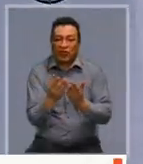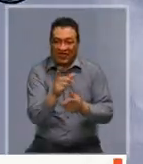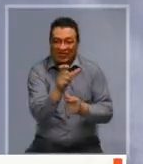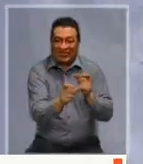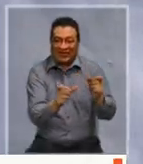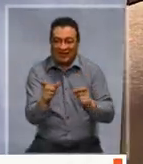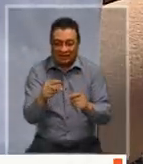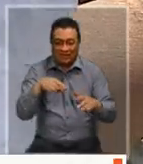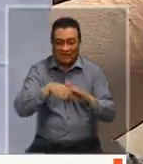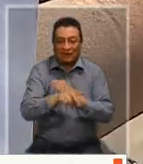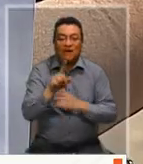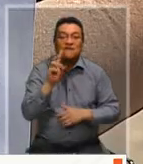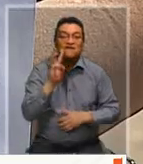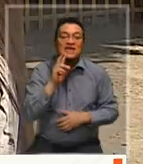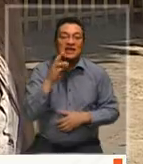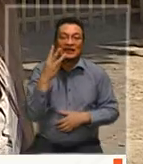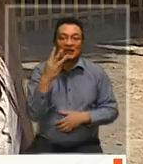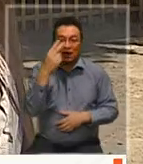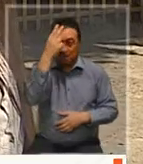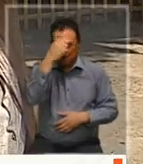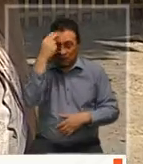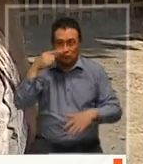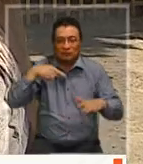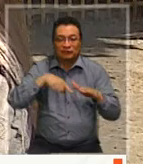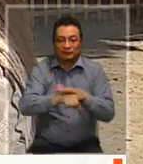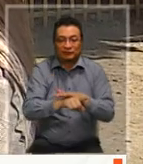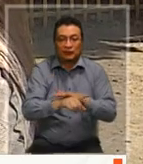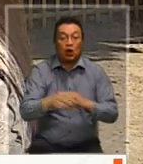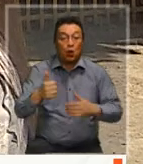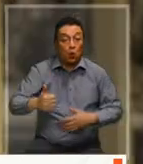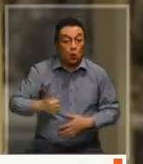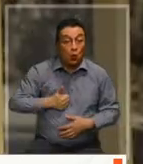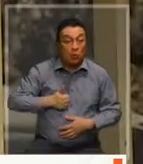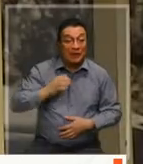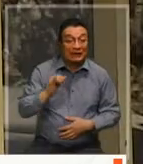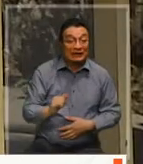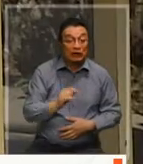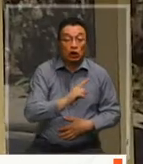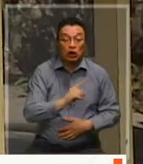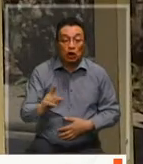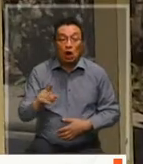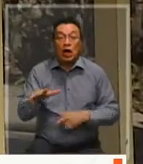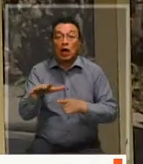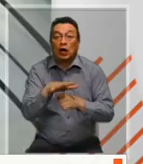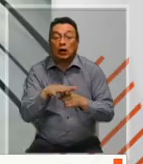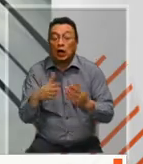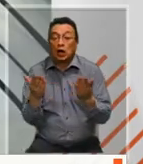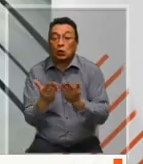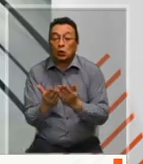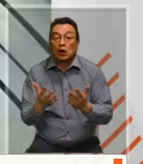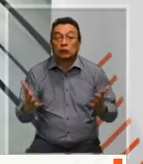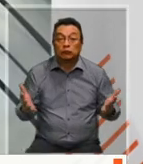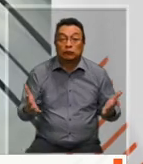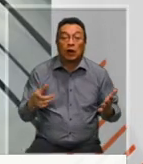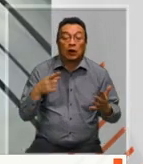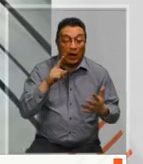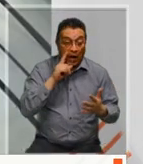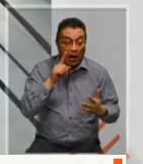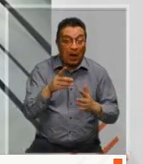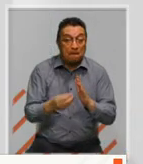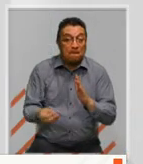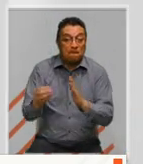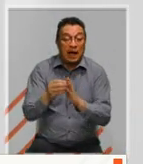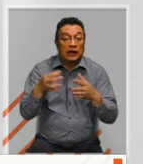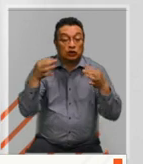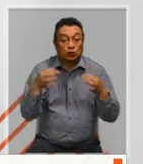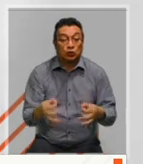este viernes 3 de marzo no tienen claro Aún si se cumplirán o no las condiciones para que los niños estudien y se habrá más seguridad